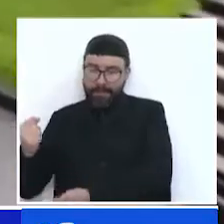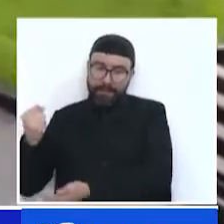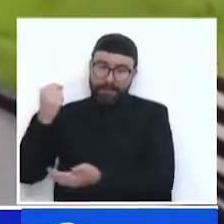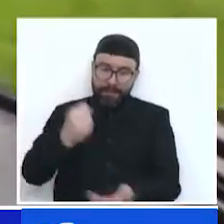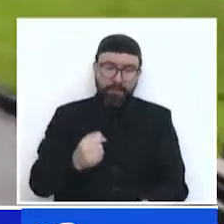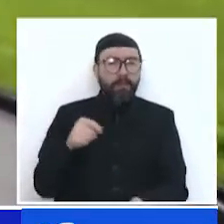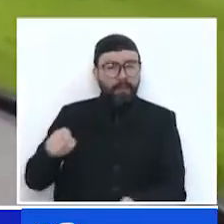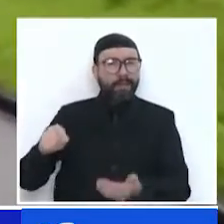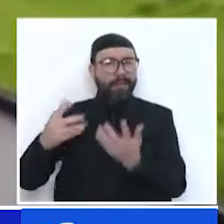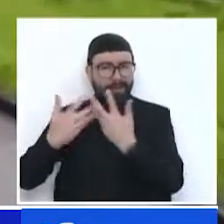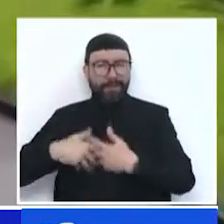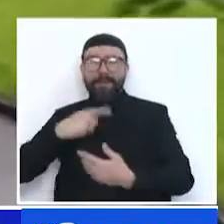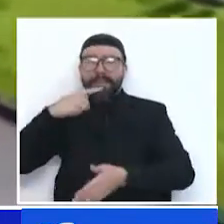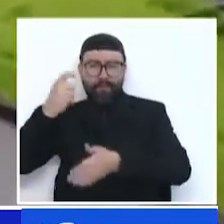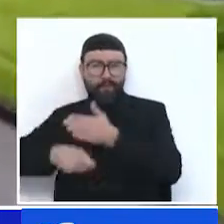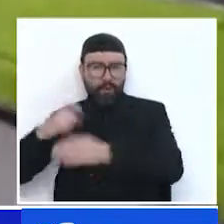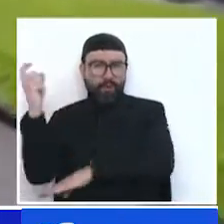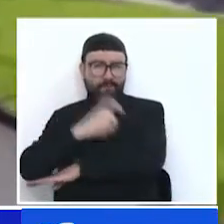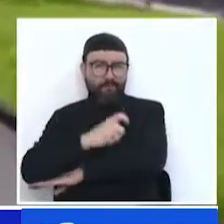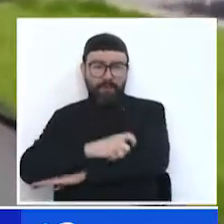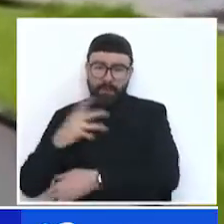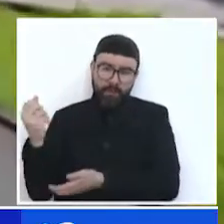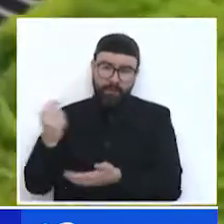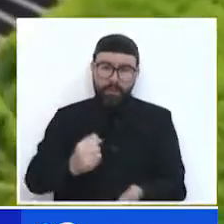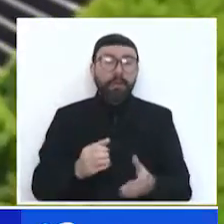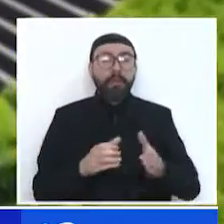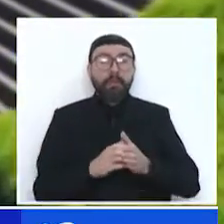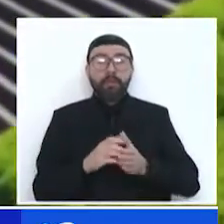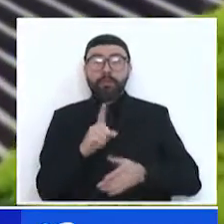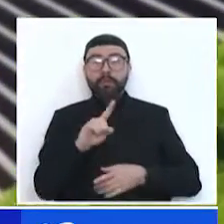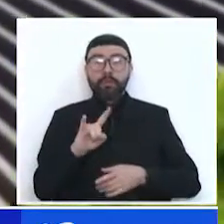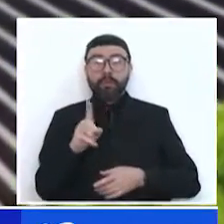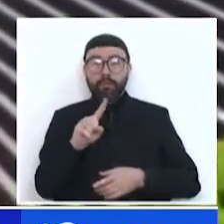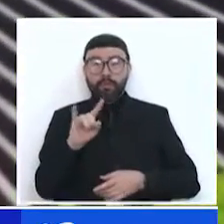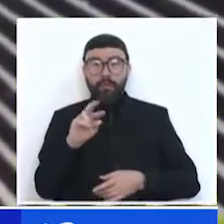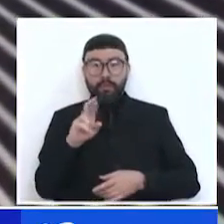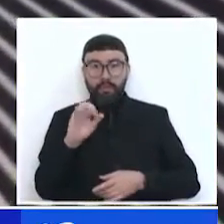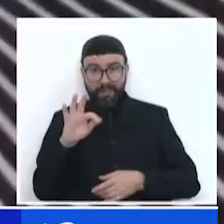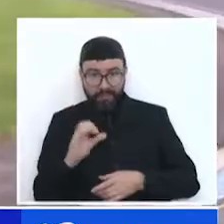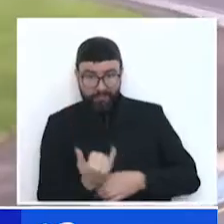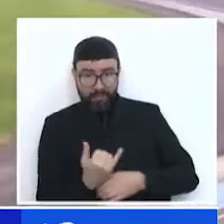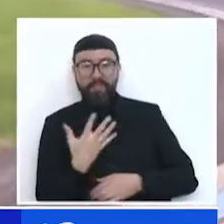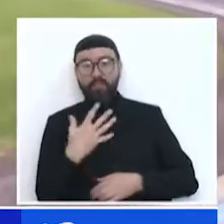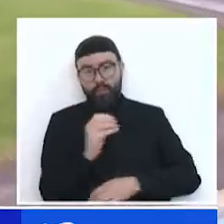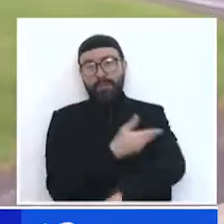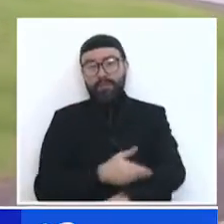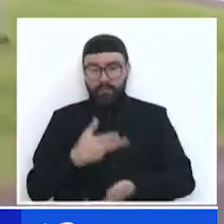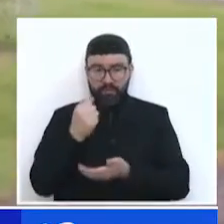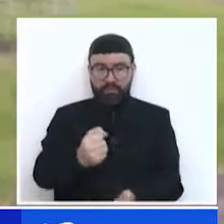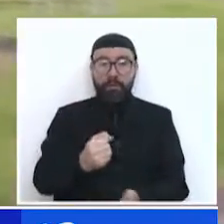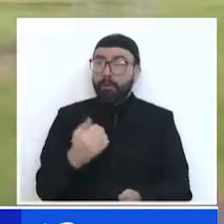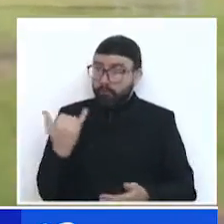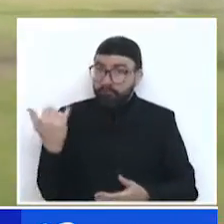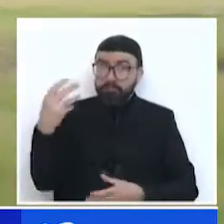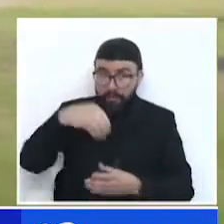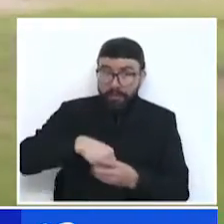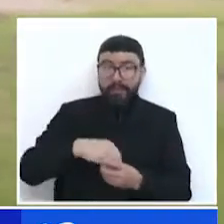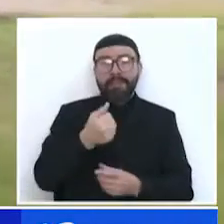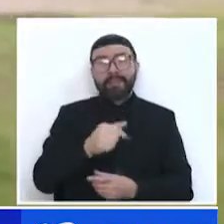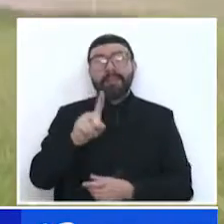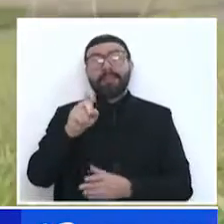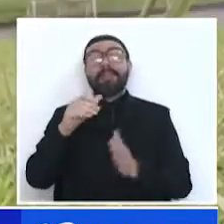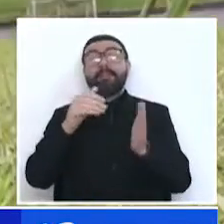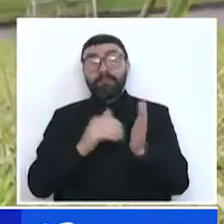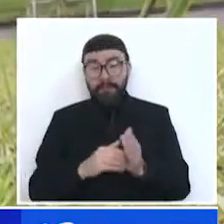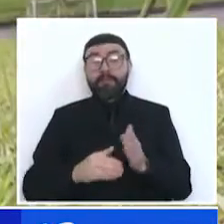de Regalías y Su Suerte 50 millones. Este escenario deportivo es utilizado por 16.251 atletas de